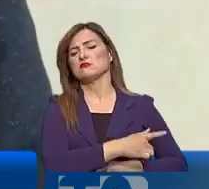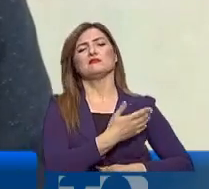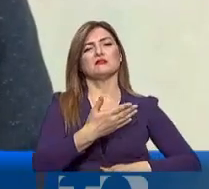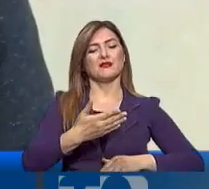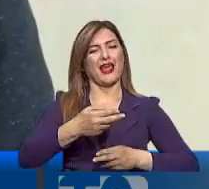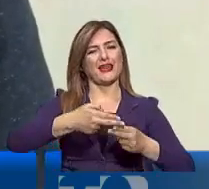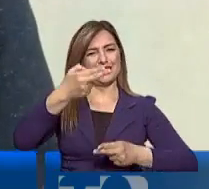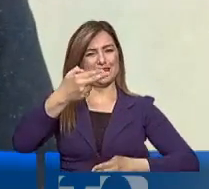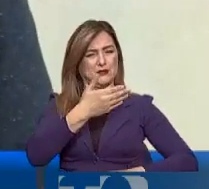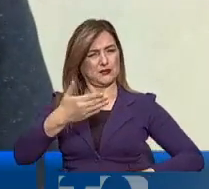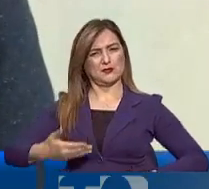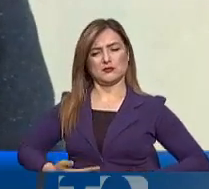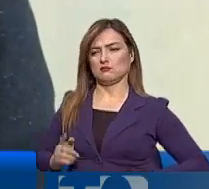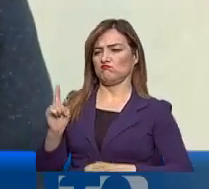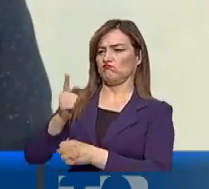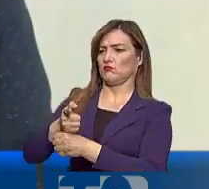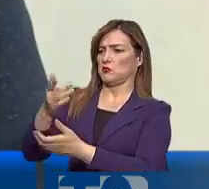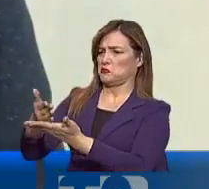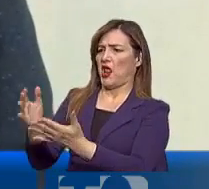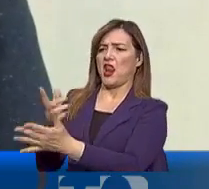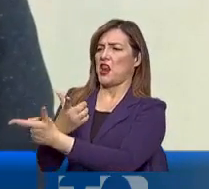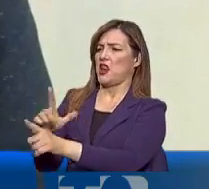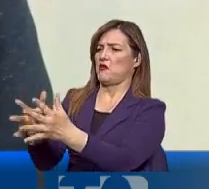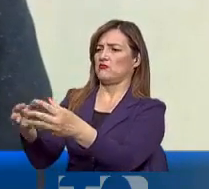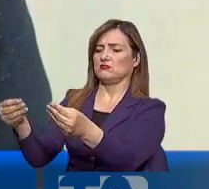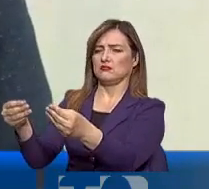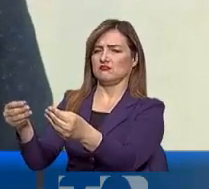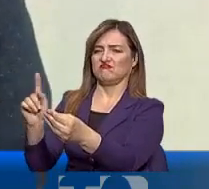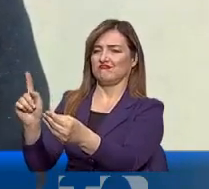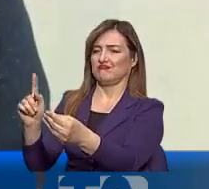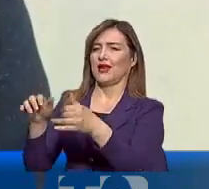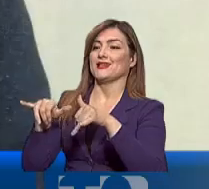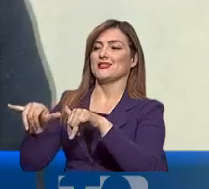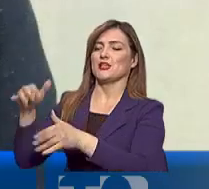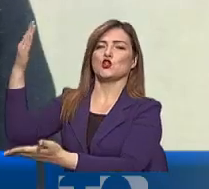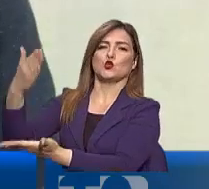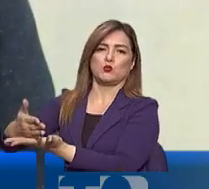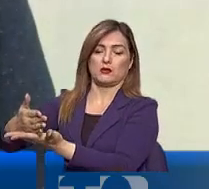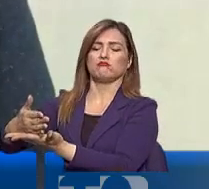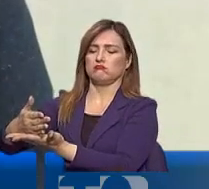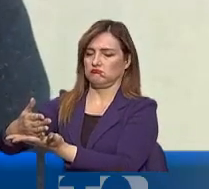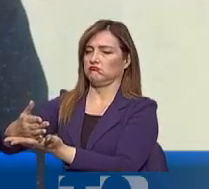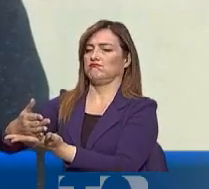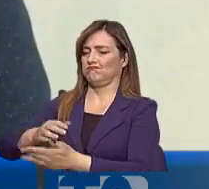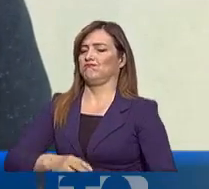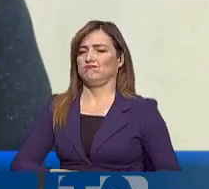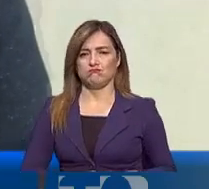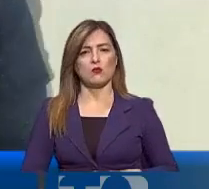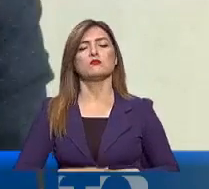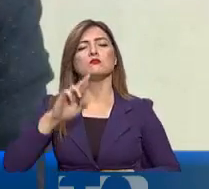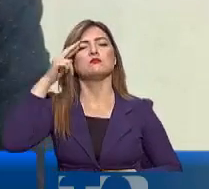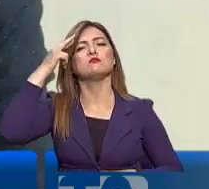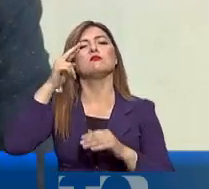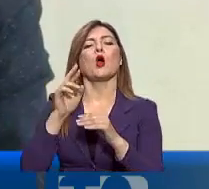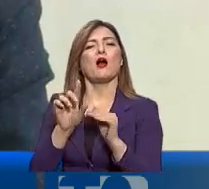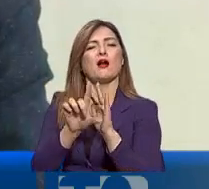preventiva de suspensión dispuesta en contra del servidor judicial Juan Carlos Izquierdo Cedeño. En virtud del razonamiento jurídico,